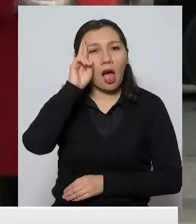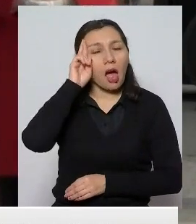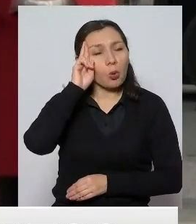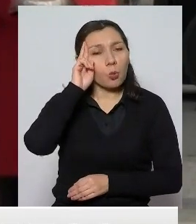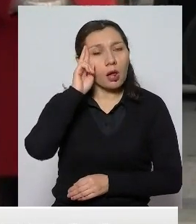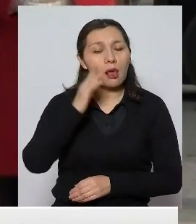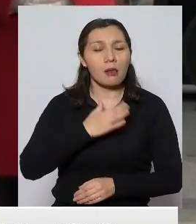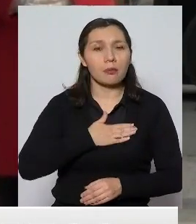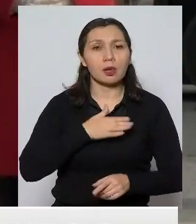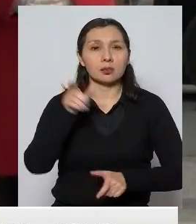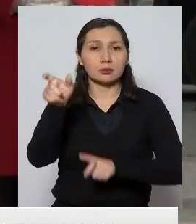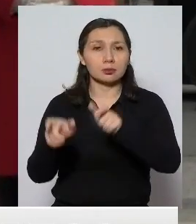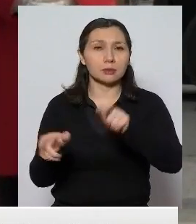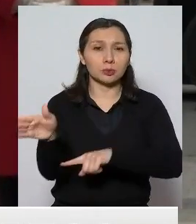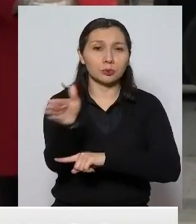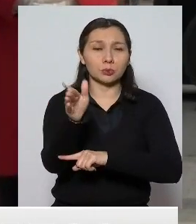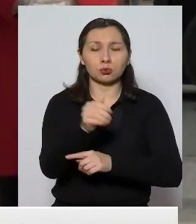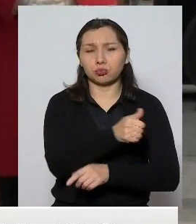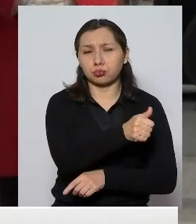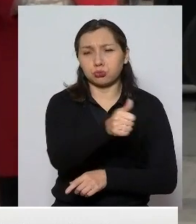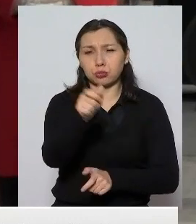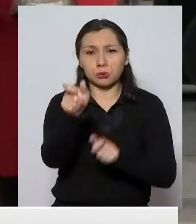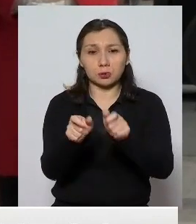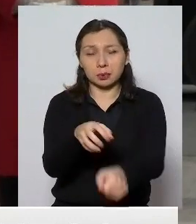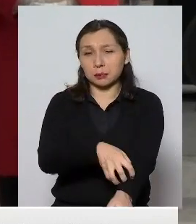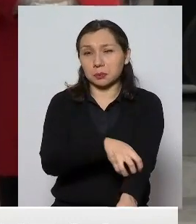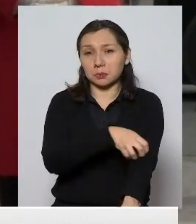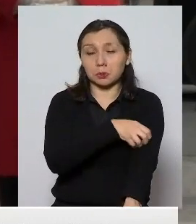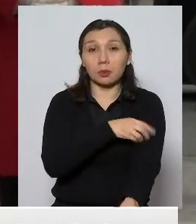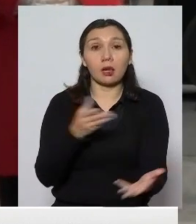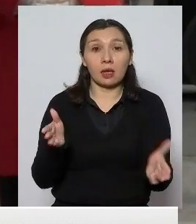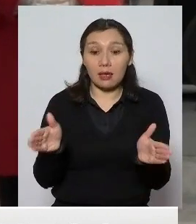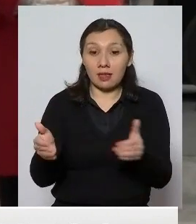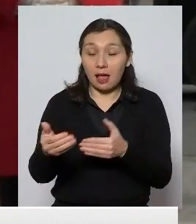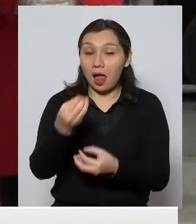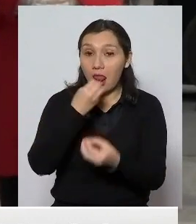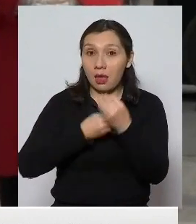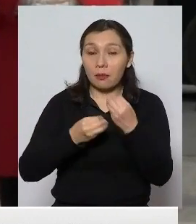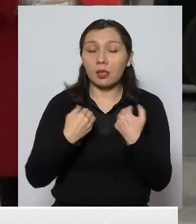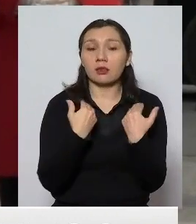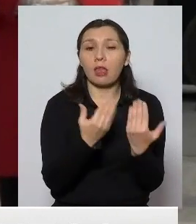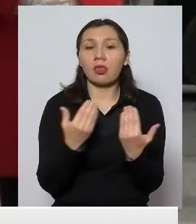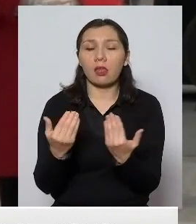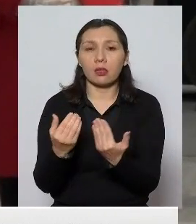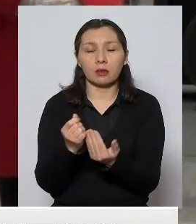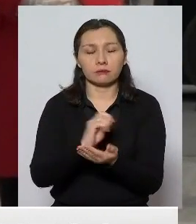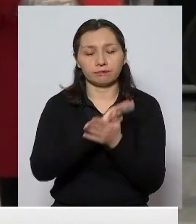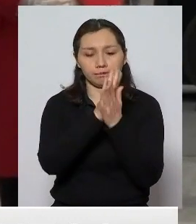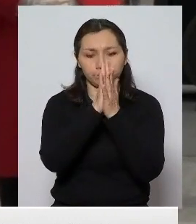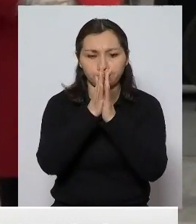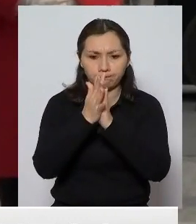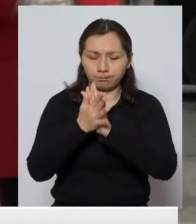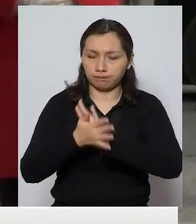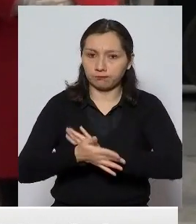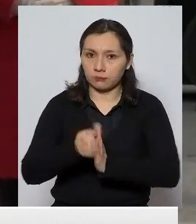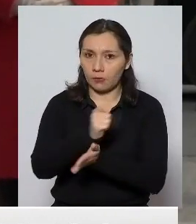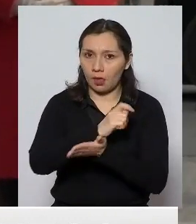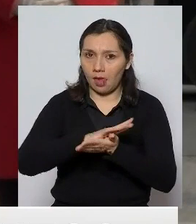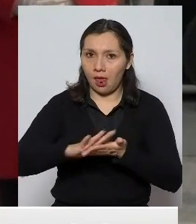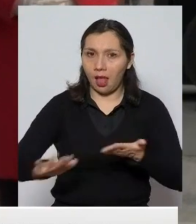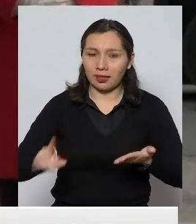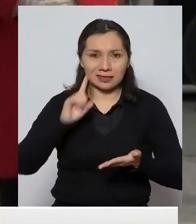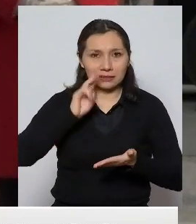a mis compatriotas, a todos mis compatriotas, que estas canastas de alimentos se entregan en forma total y absolutamente